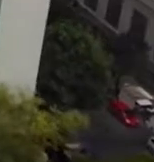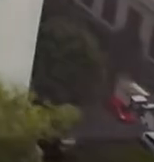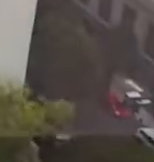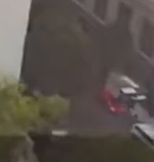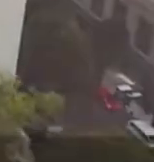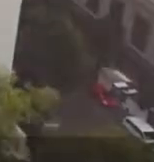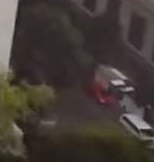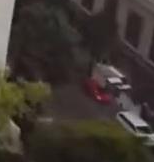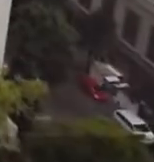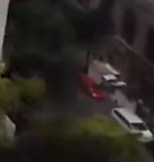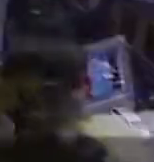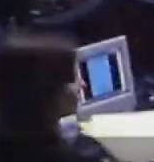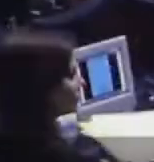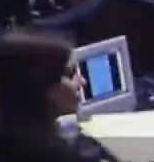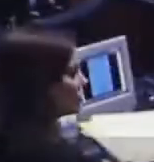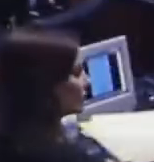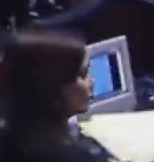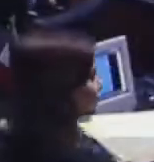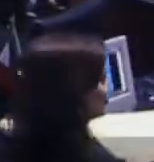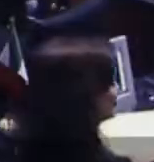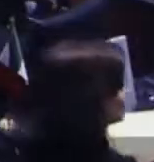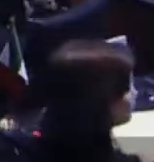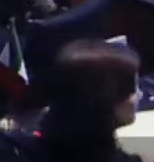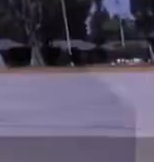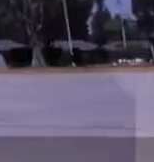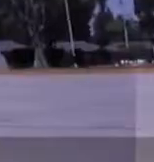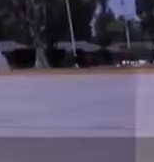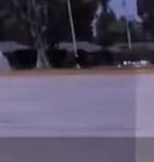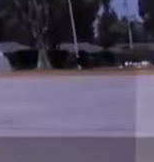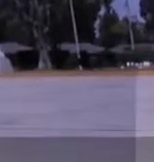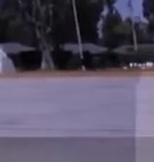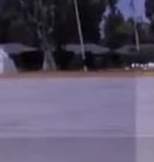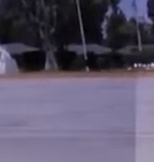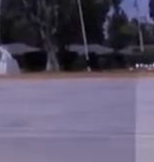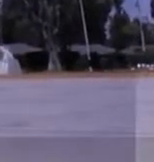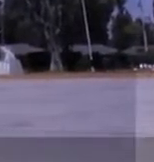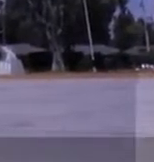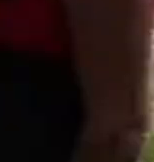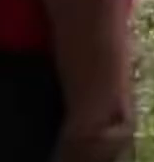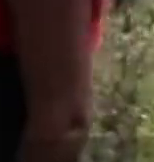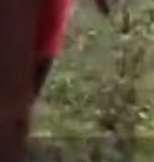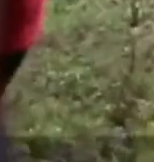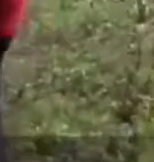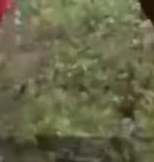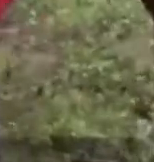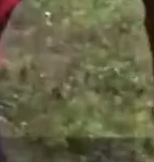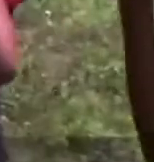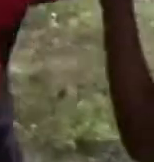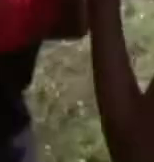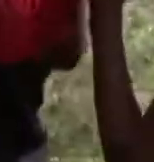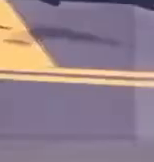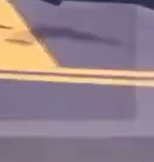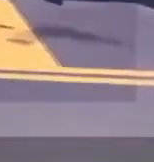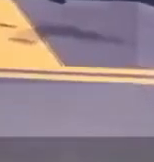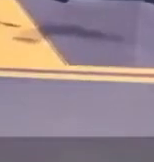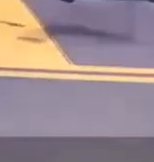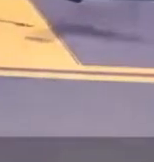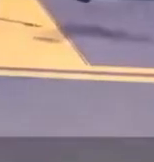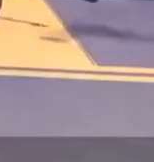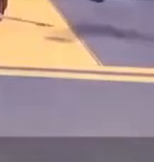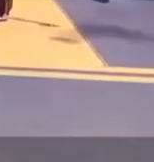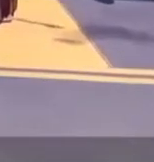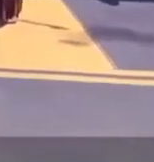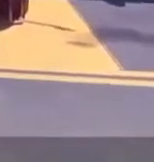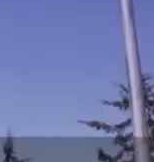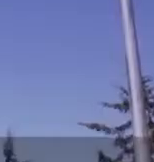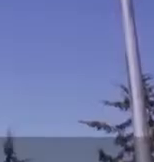El Senado de la República amplió el plazo para que las Fuerzas Armadas participen en tareas de seguridad pública. Uno de los retos